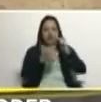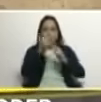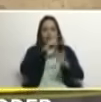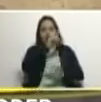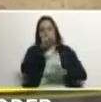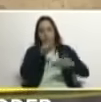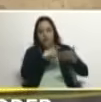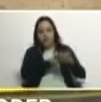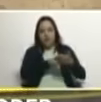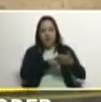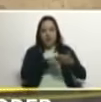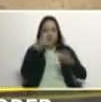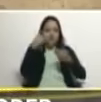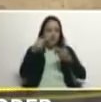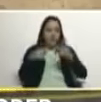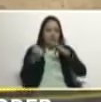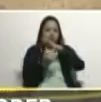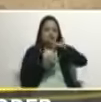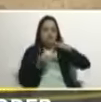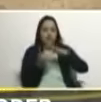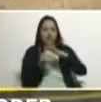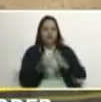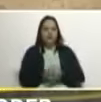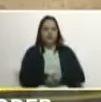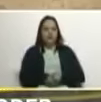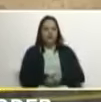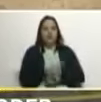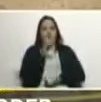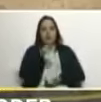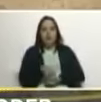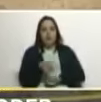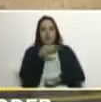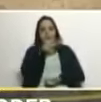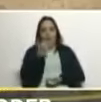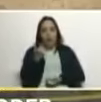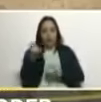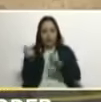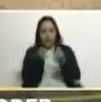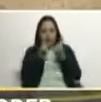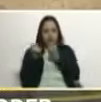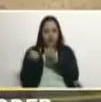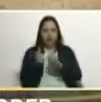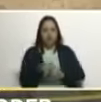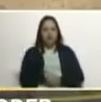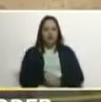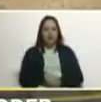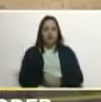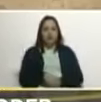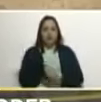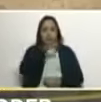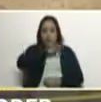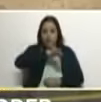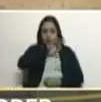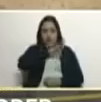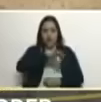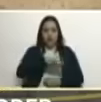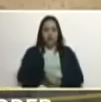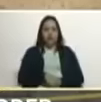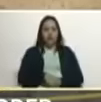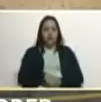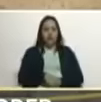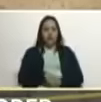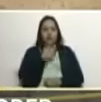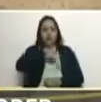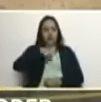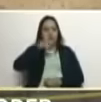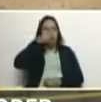completa de la institucionalidad y de la recuperación económica y social de